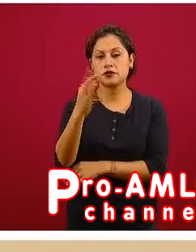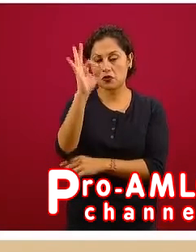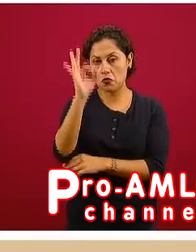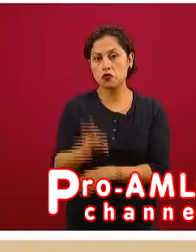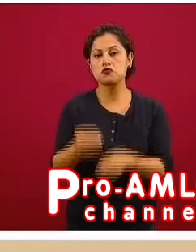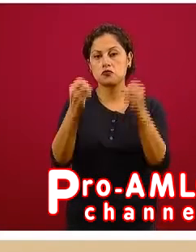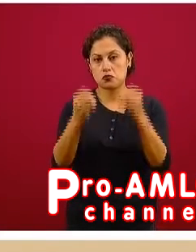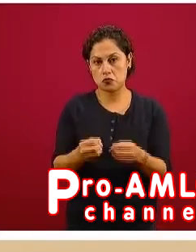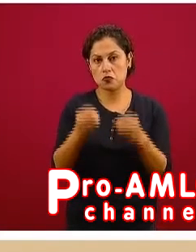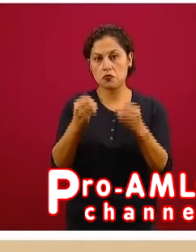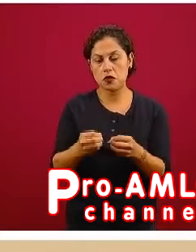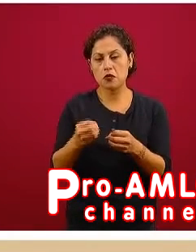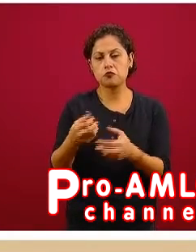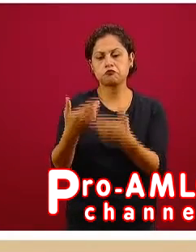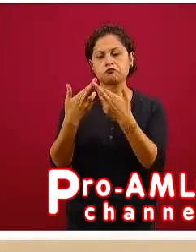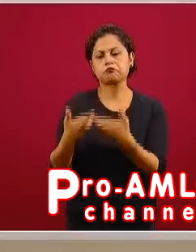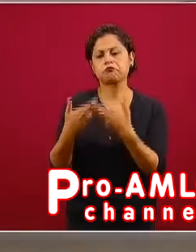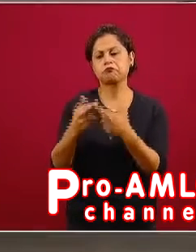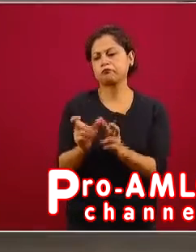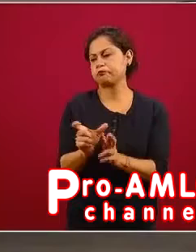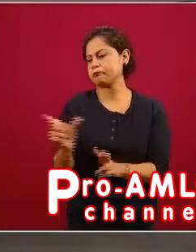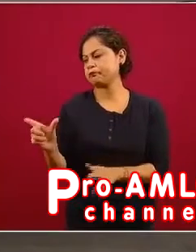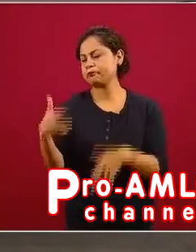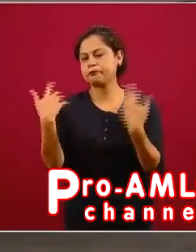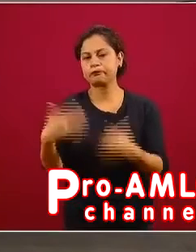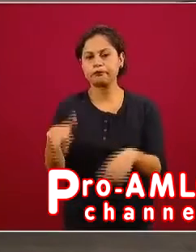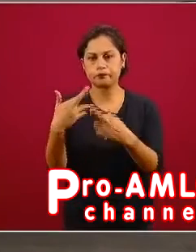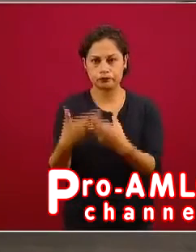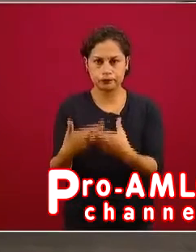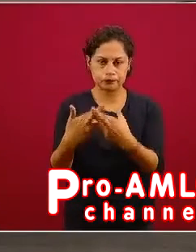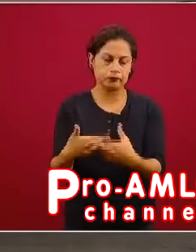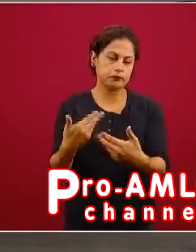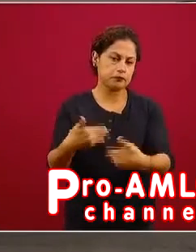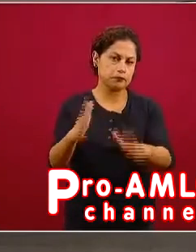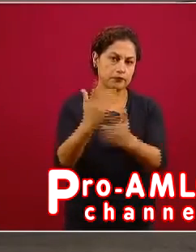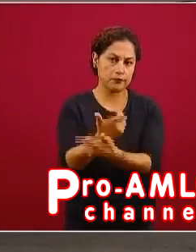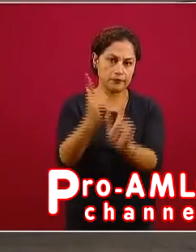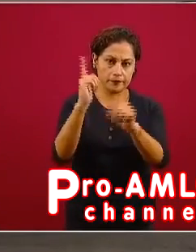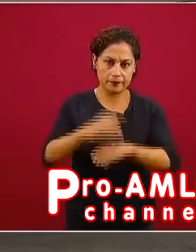ocupación y todavía un buen trecho por ocupar. La siguiente.